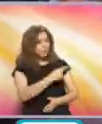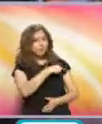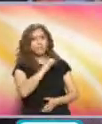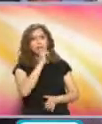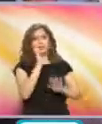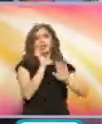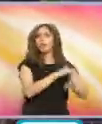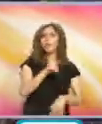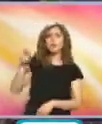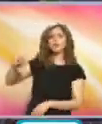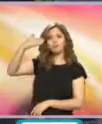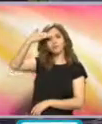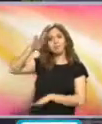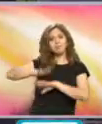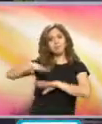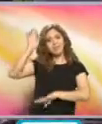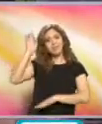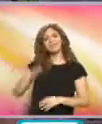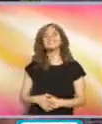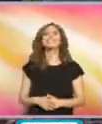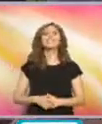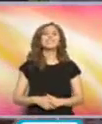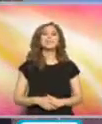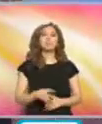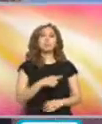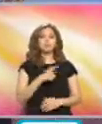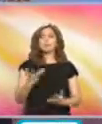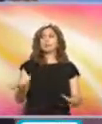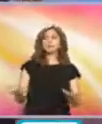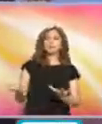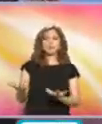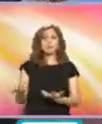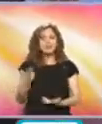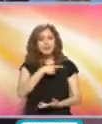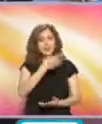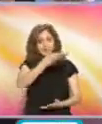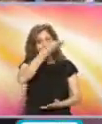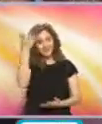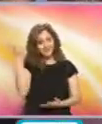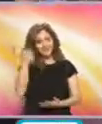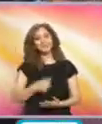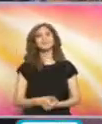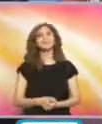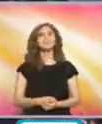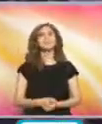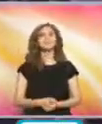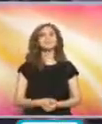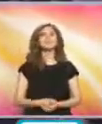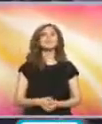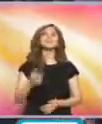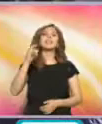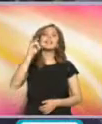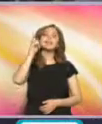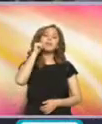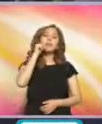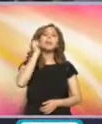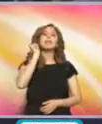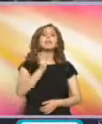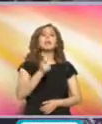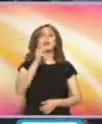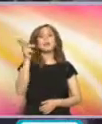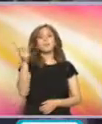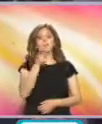yo tengo habla mejor por él. memoria. él es el capo. Oye, pues nomás me haces así. Sí, bueno, mañana en la Pulquería Insurgentes